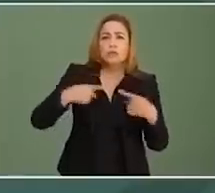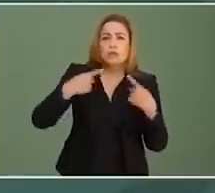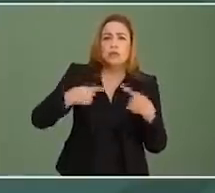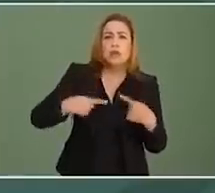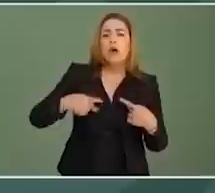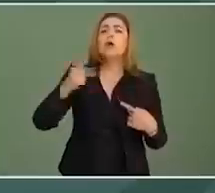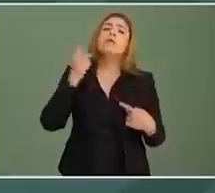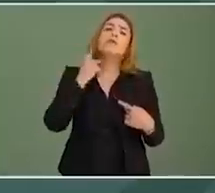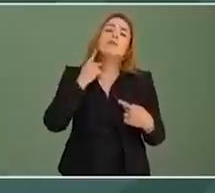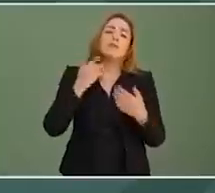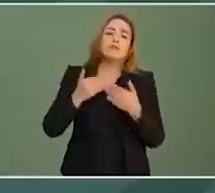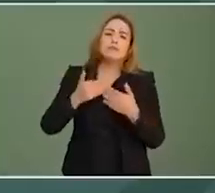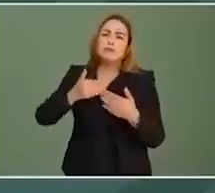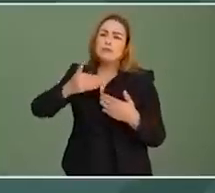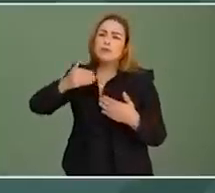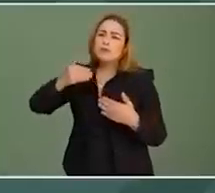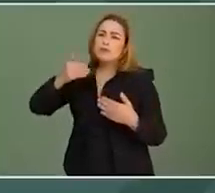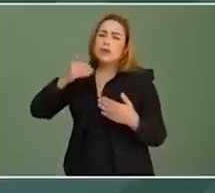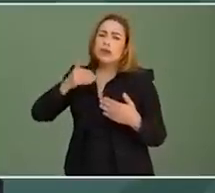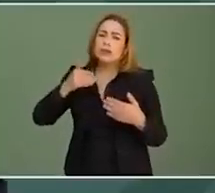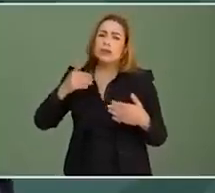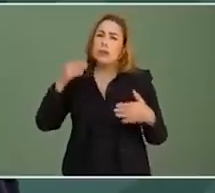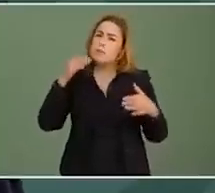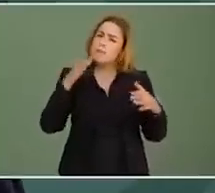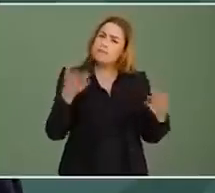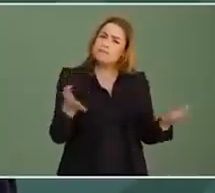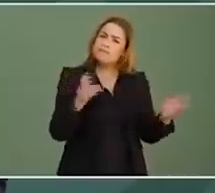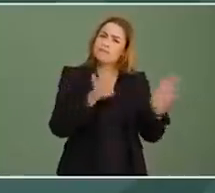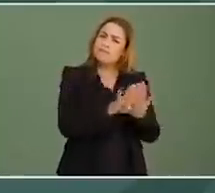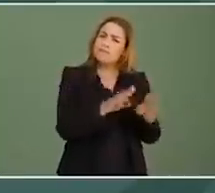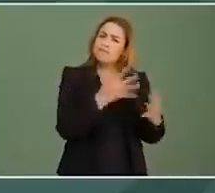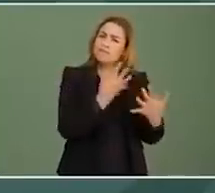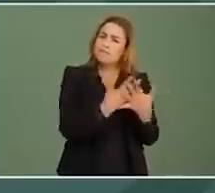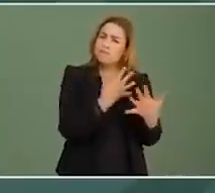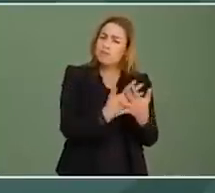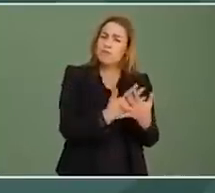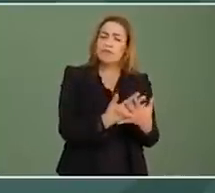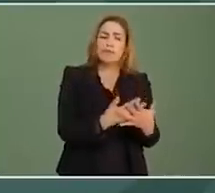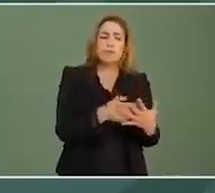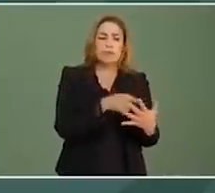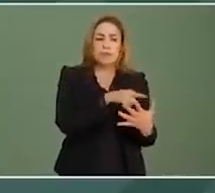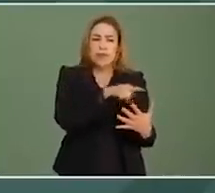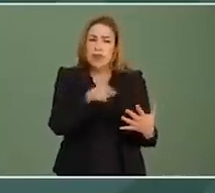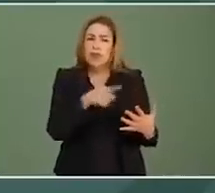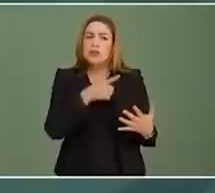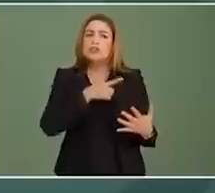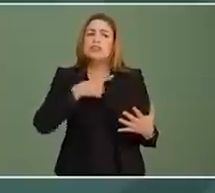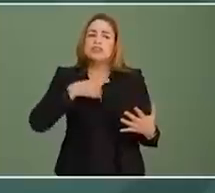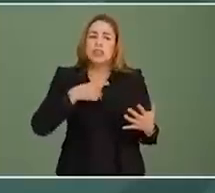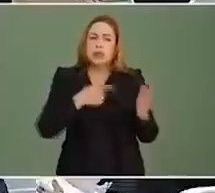encarcela va se les tenía que cruzar